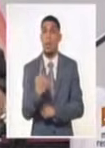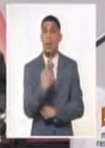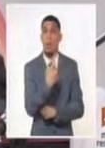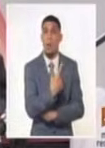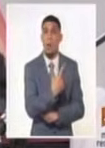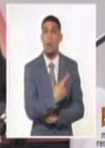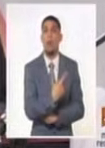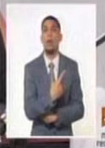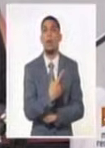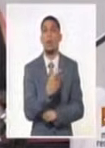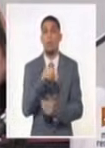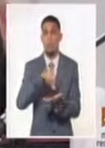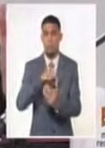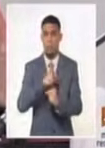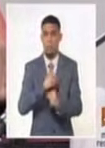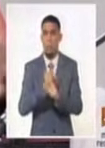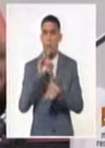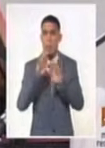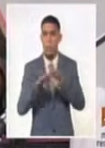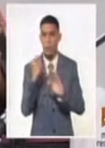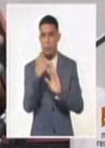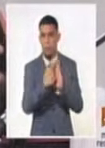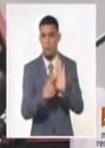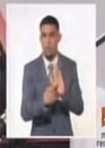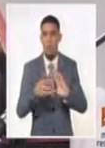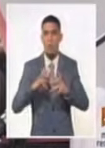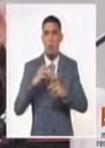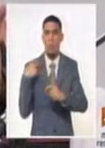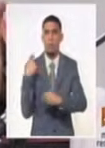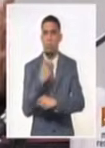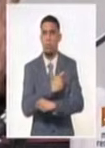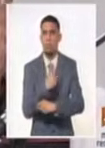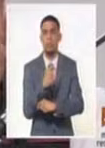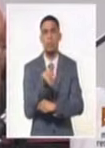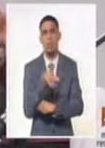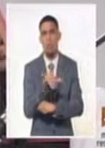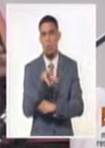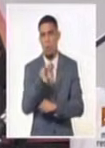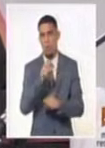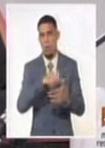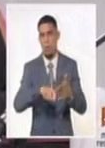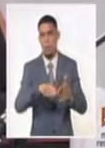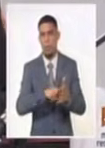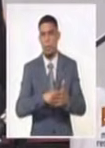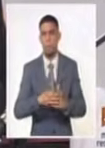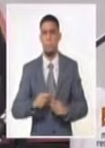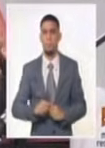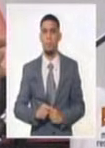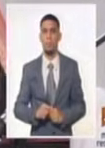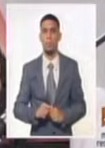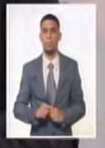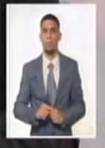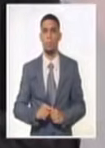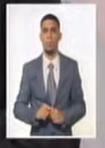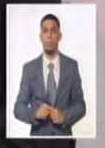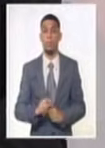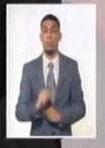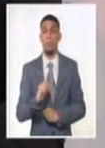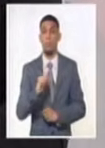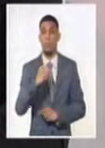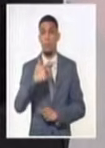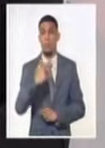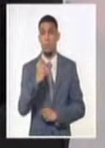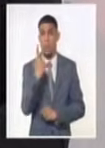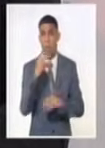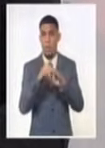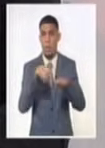características y a las maneras de formación que tiene, pues han también adoptado decisiones. Viceprimer Ministro, hemos dado, creo